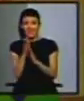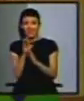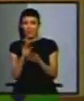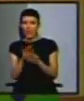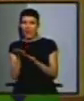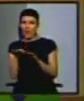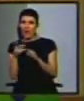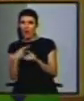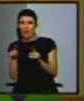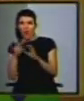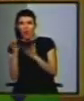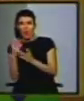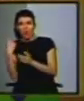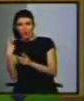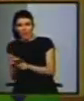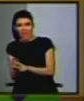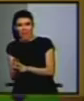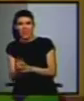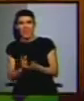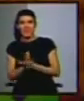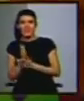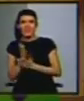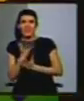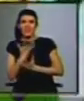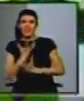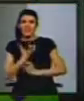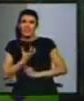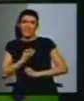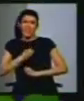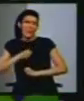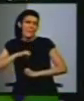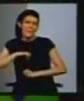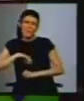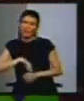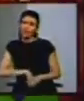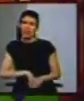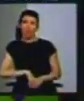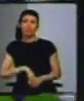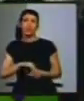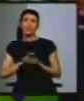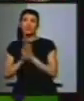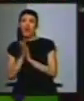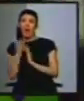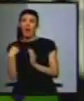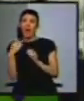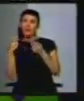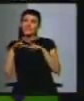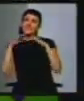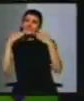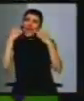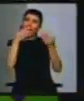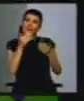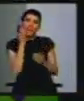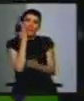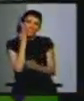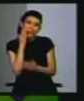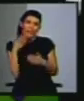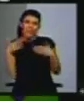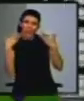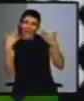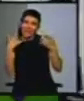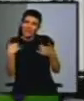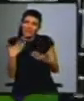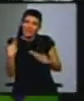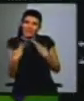embargo, Javier Garriga fue consumido por una galopante depresión y toda su empatía y luminosidad se fue